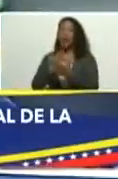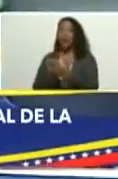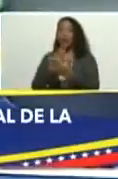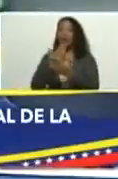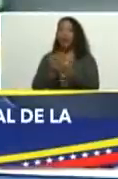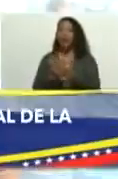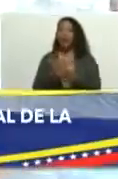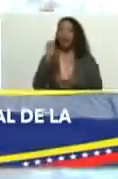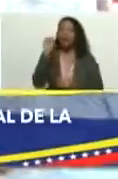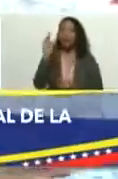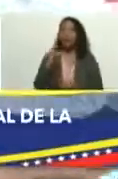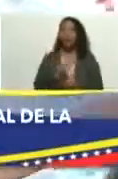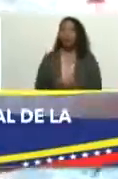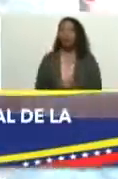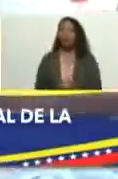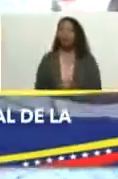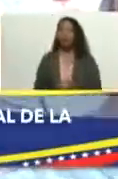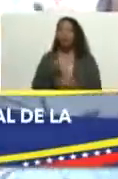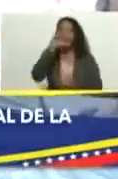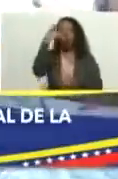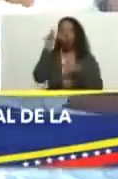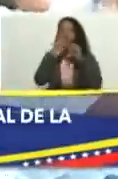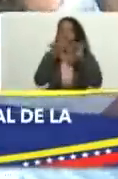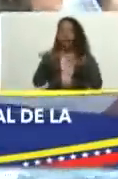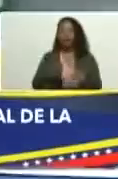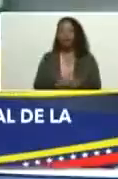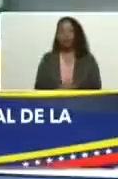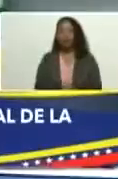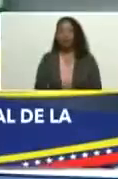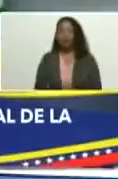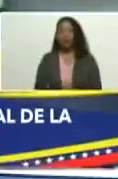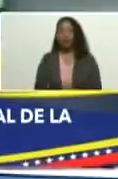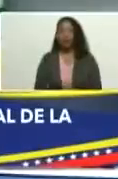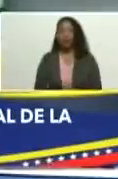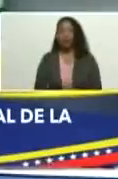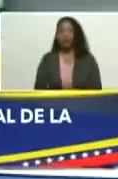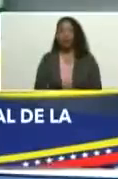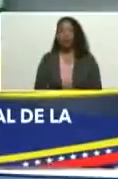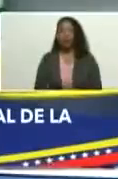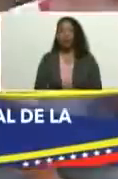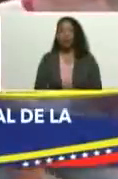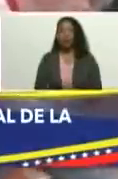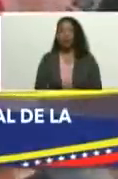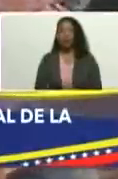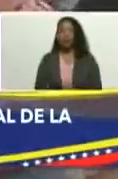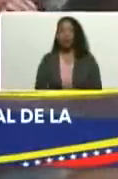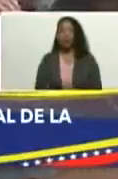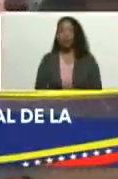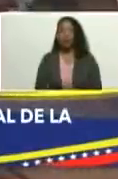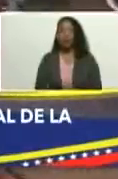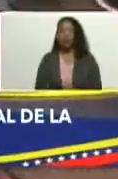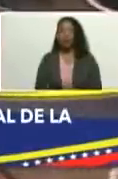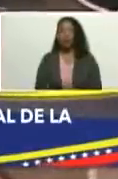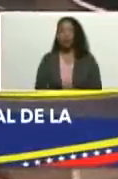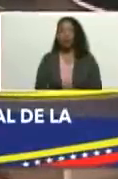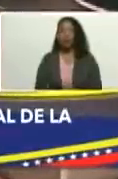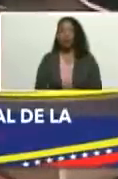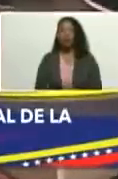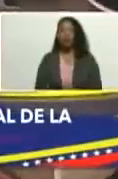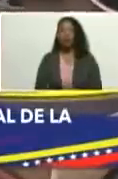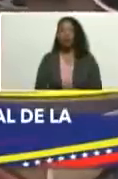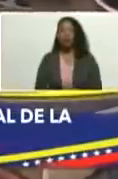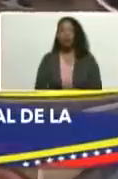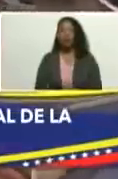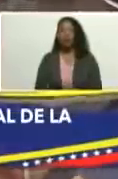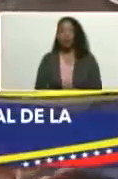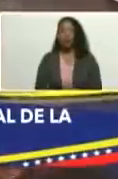gracias. Que Dios le bendiga. Amén. Bueno, también tenemos acá al secretario general del